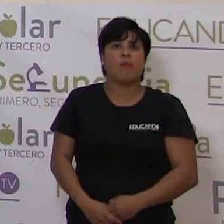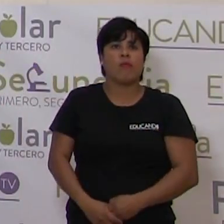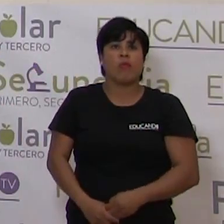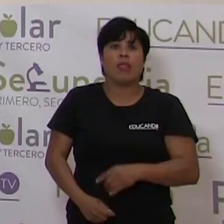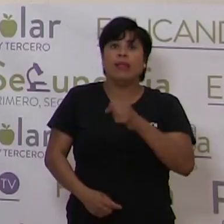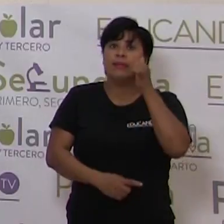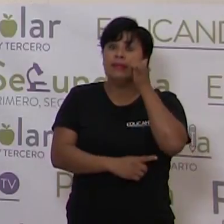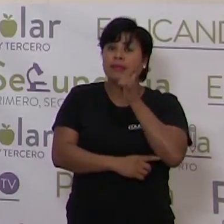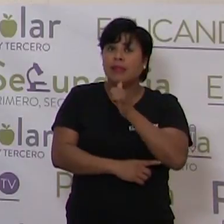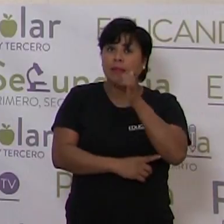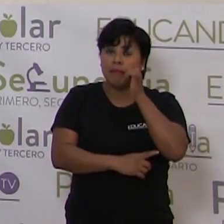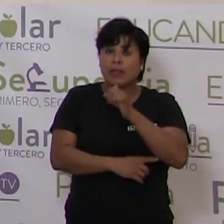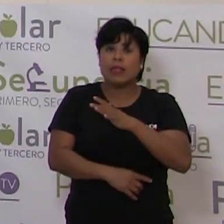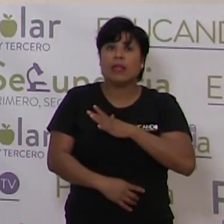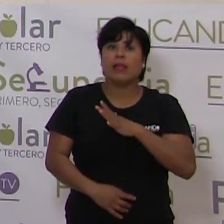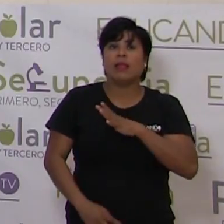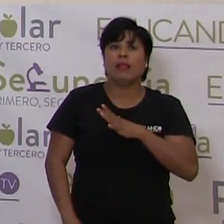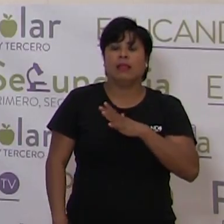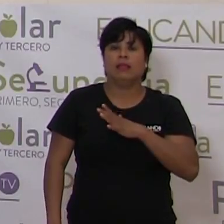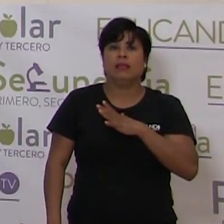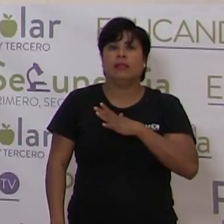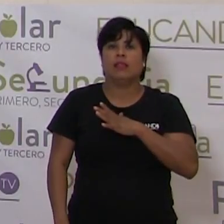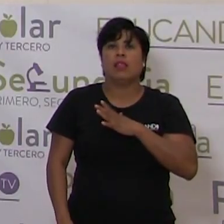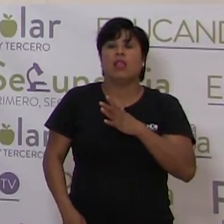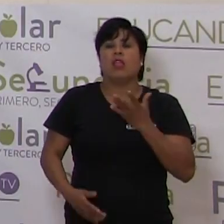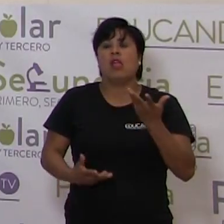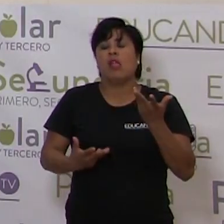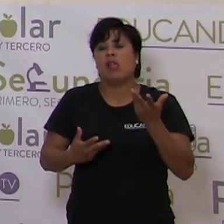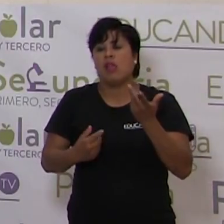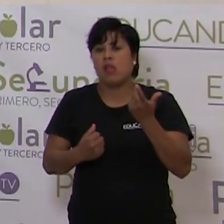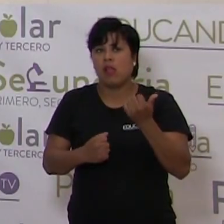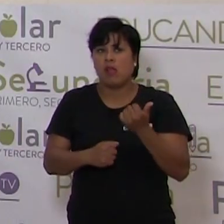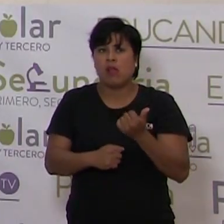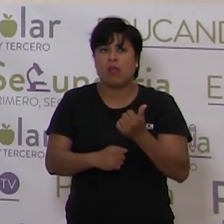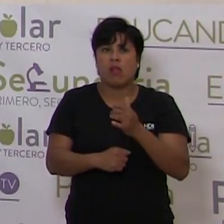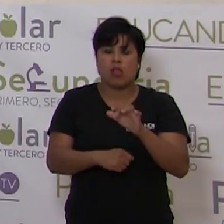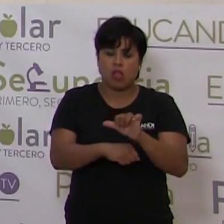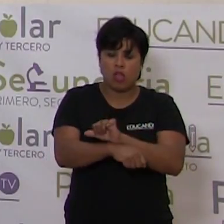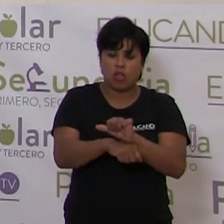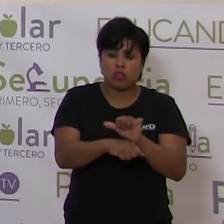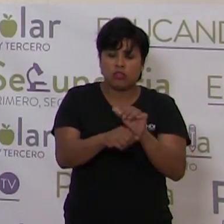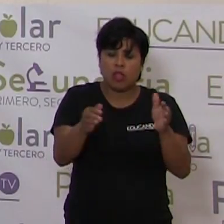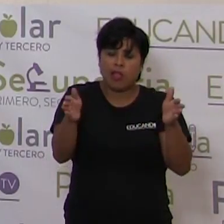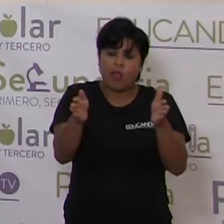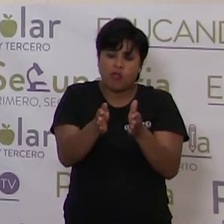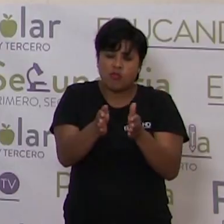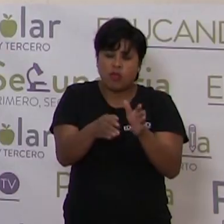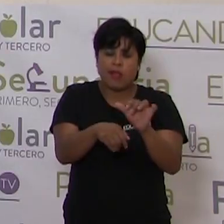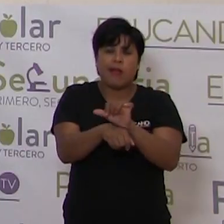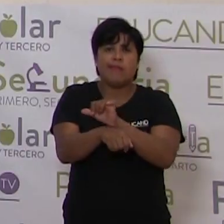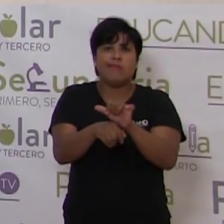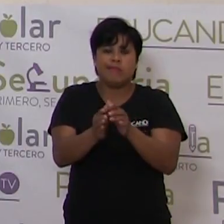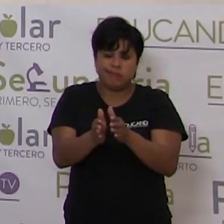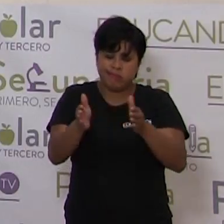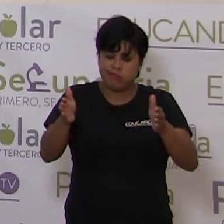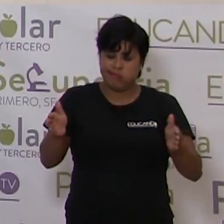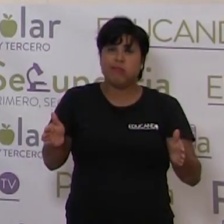Siempre ha habido coches pequeños y coches grandes,